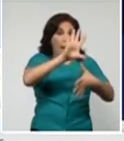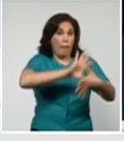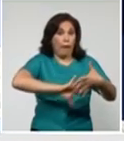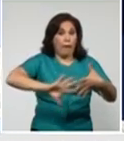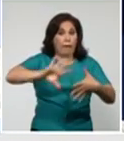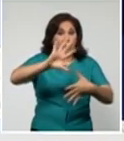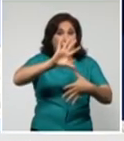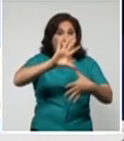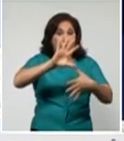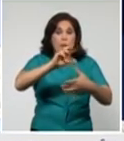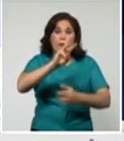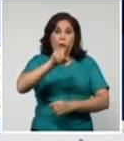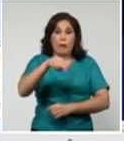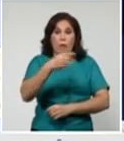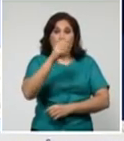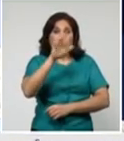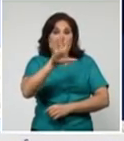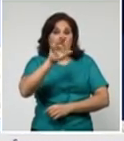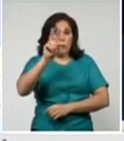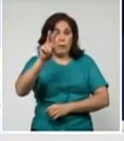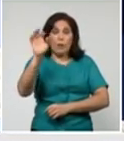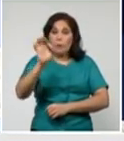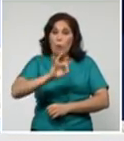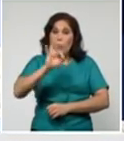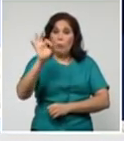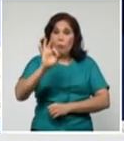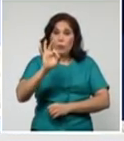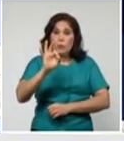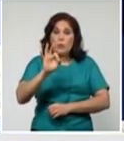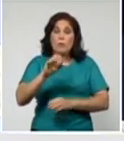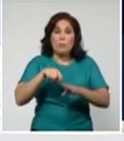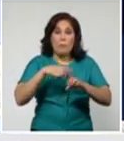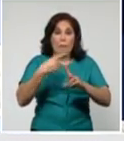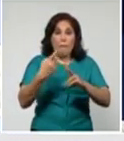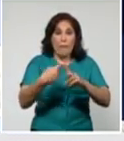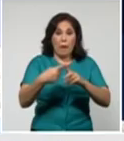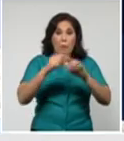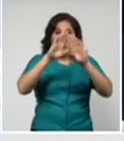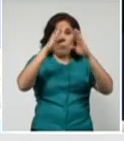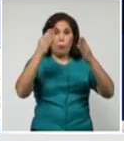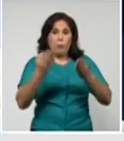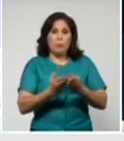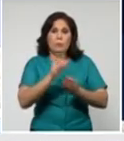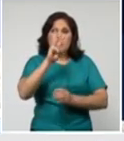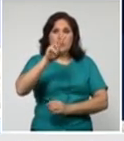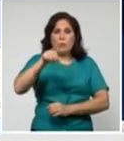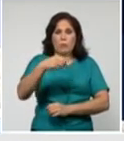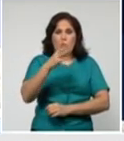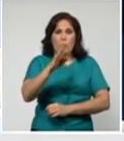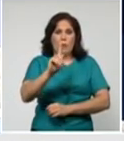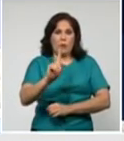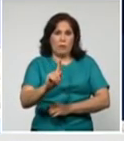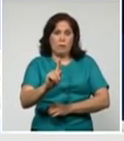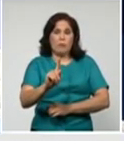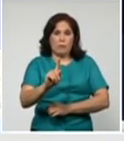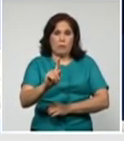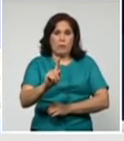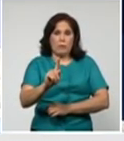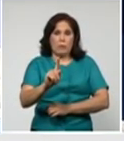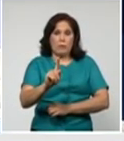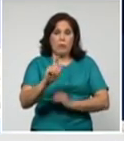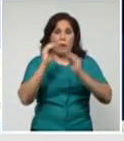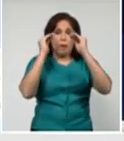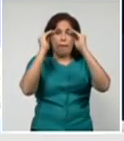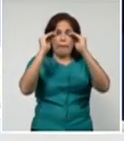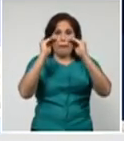de 3,52% y la del mundo de 3,41%, pues ocupamos la